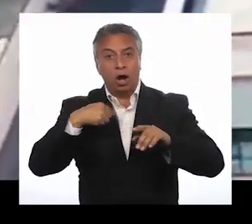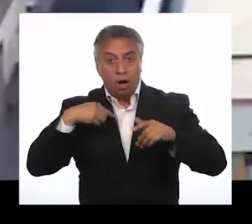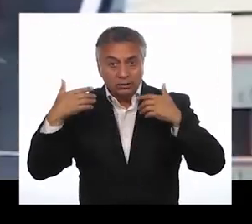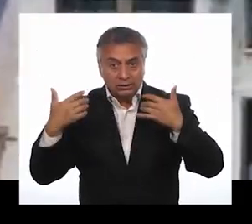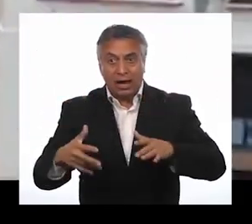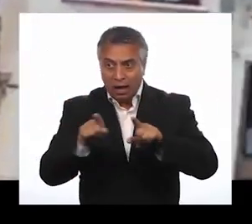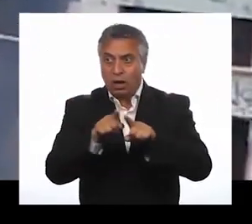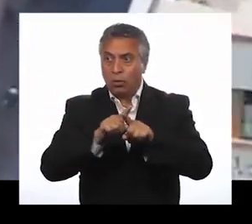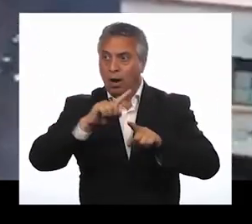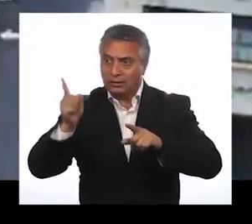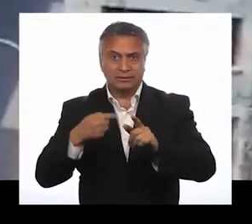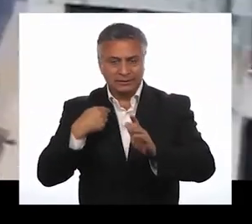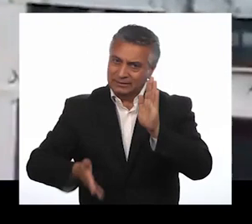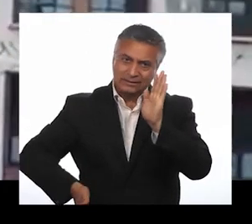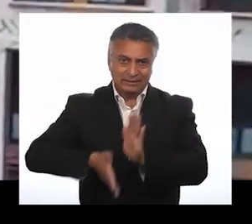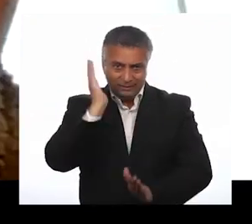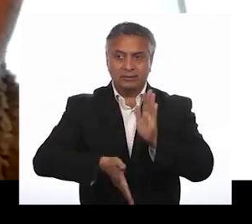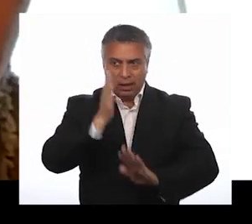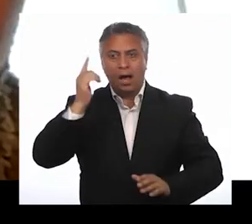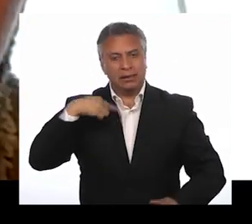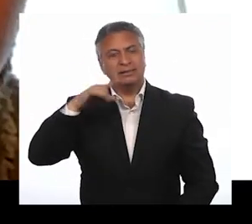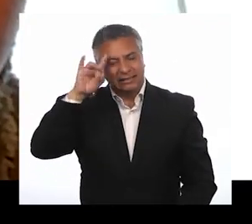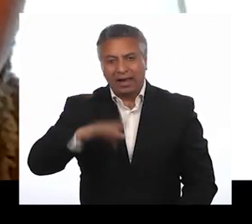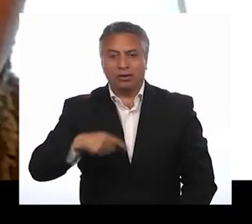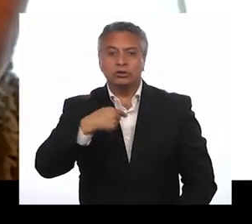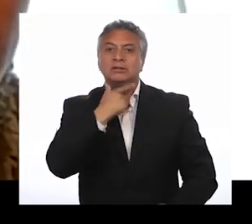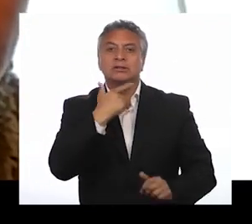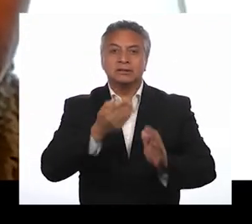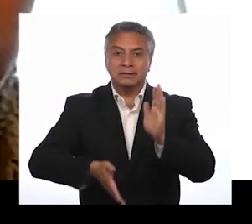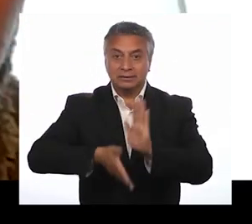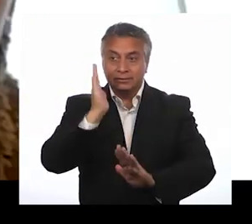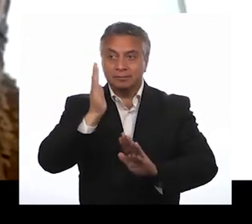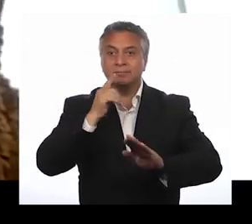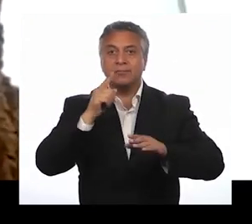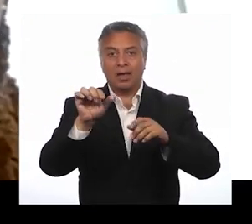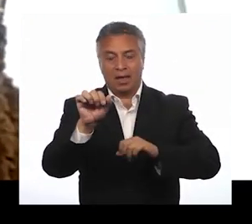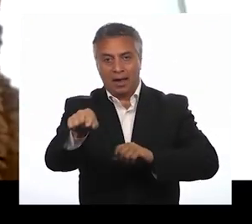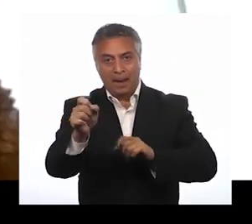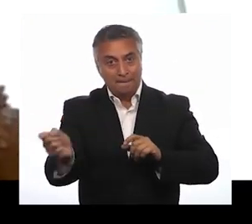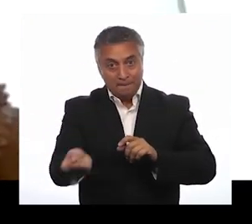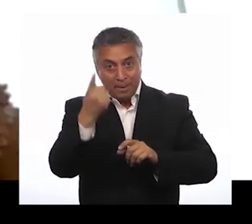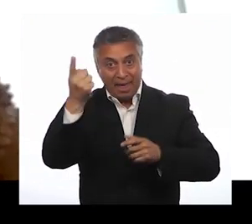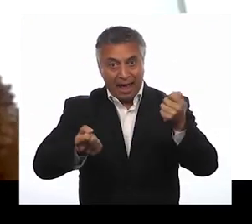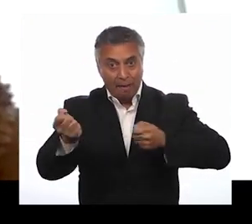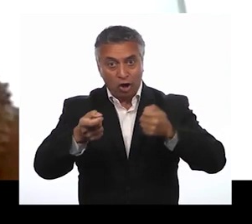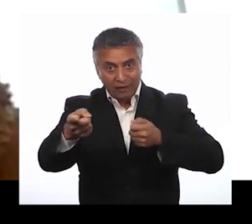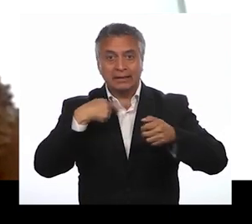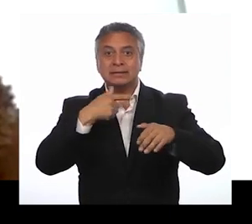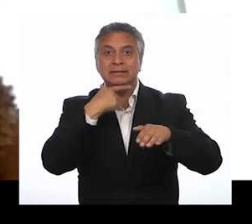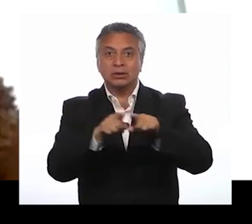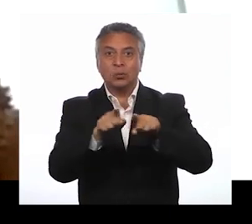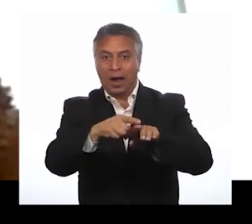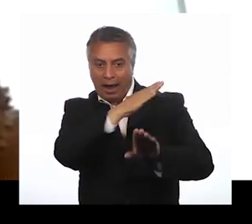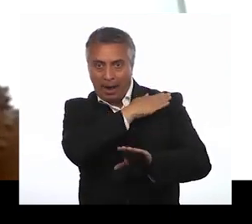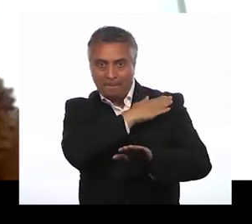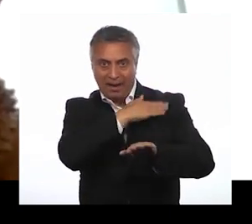nuevo para intentar arrancar de ahí porque sabía que iba a pasar algo, intenté irme por detrás del primera camioneta,